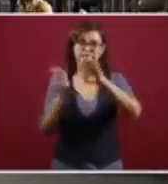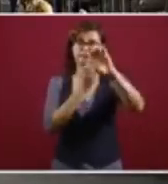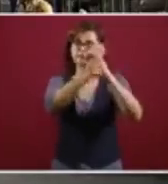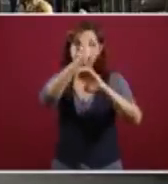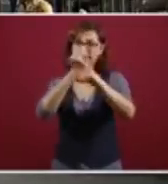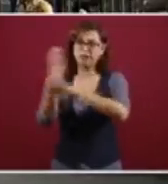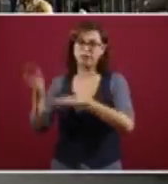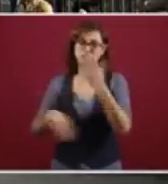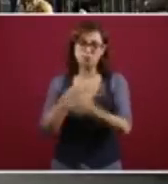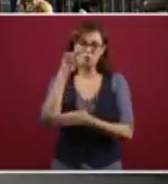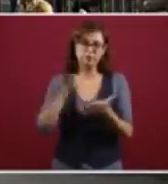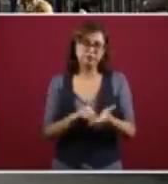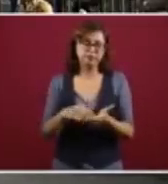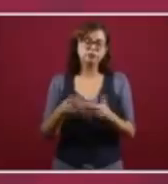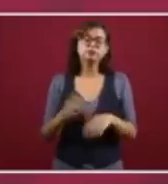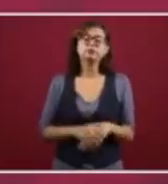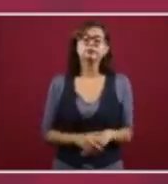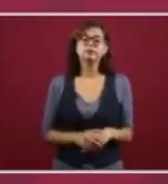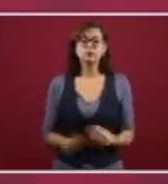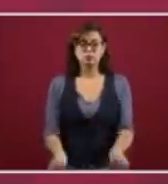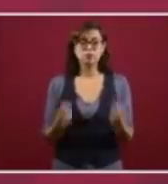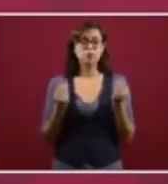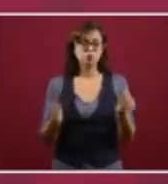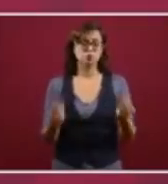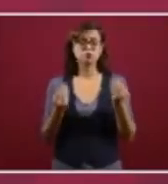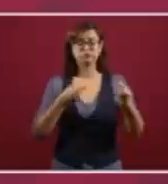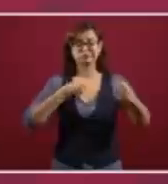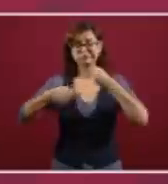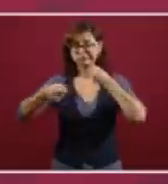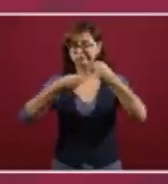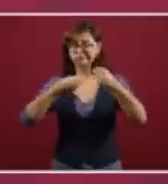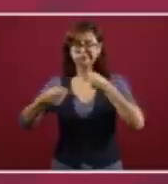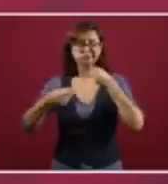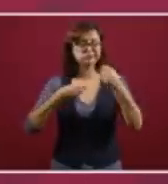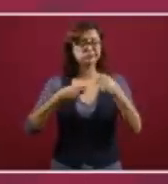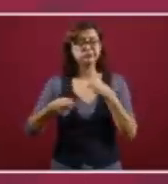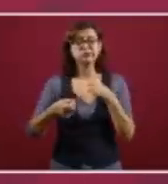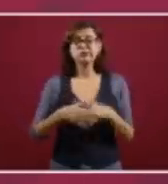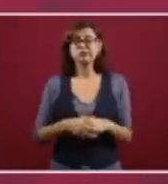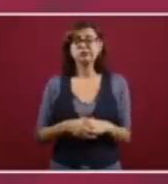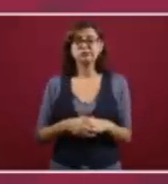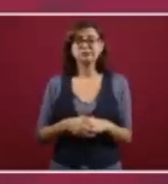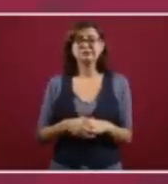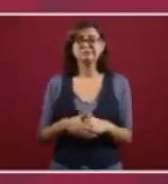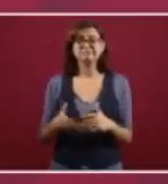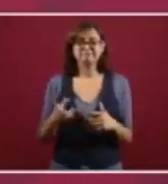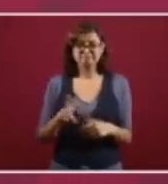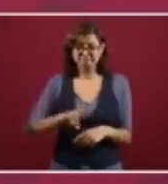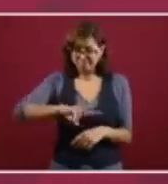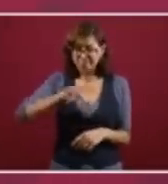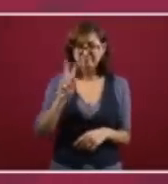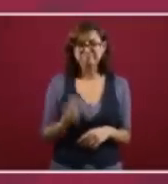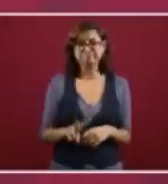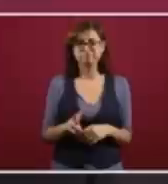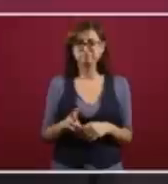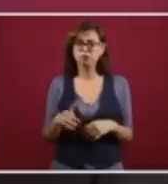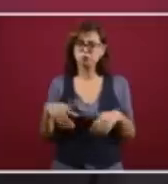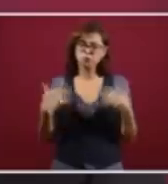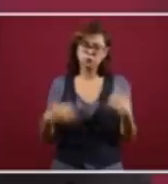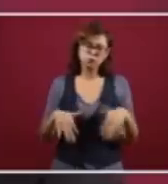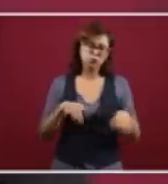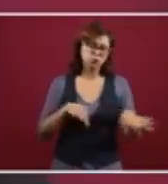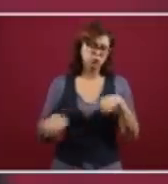municipios, muchos que hacen periodismo, que llevan a cabo este noble